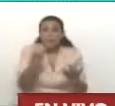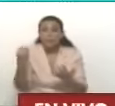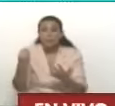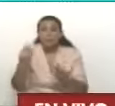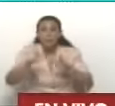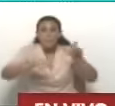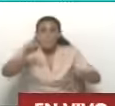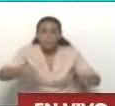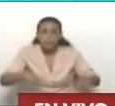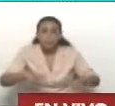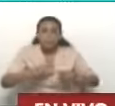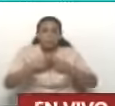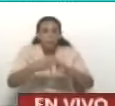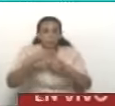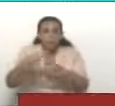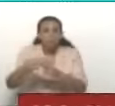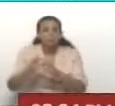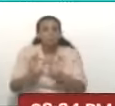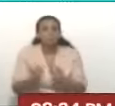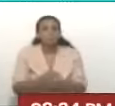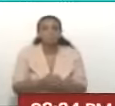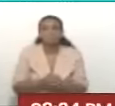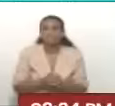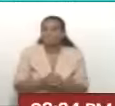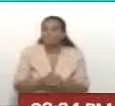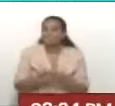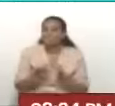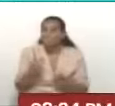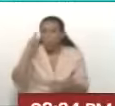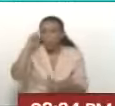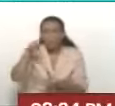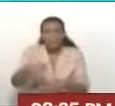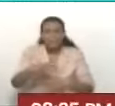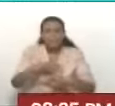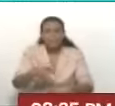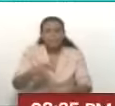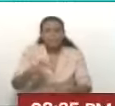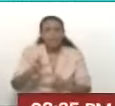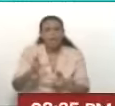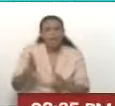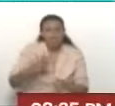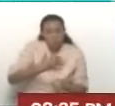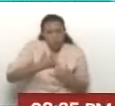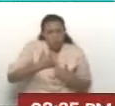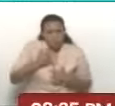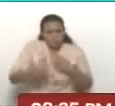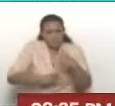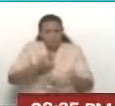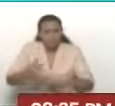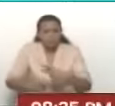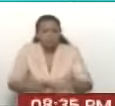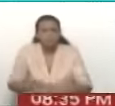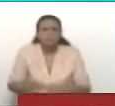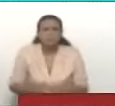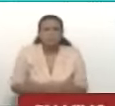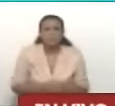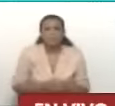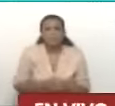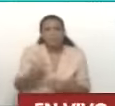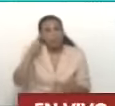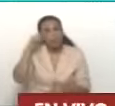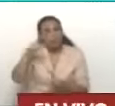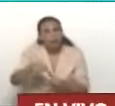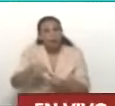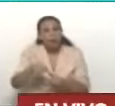productores con ese tema. Pero una de las cosas interesantes, presidente, es que nos hemos